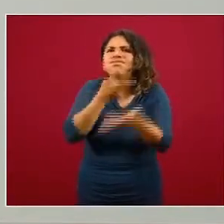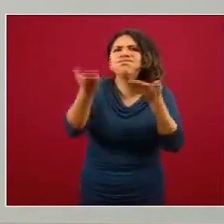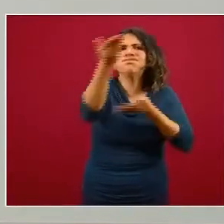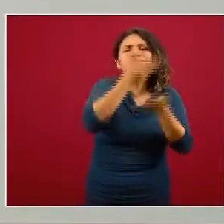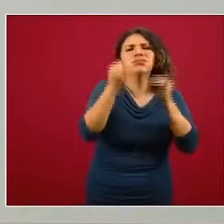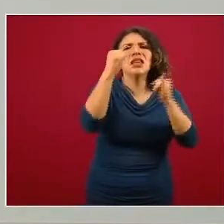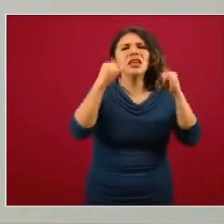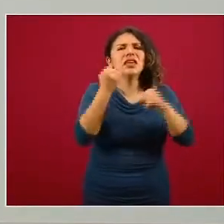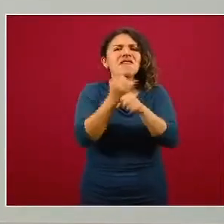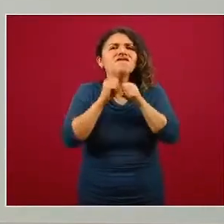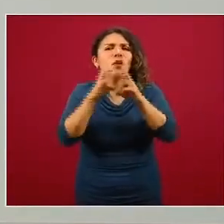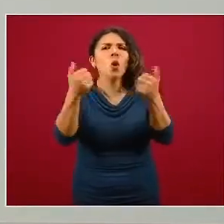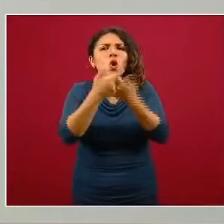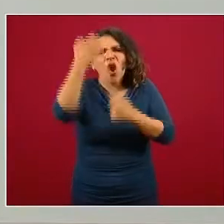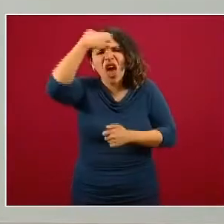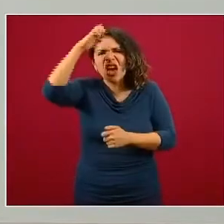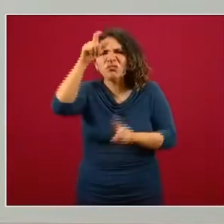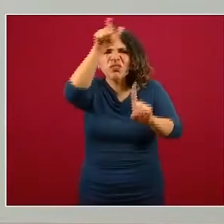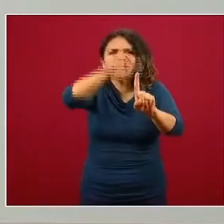información entre grupos de expertos,